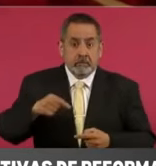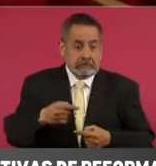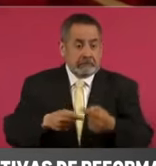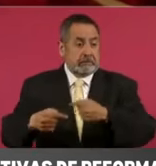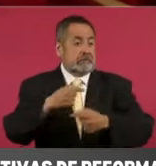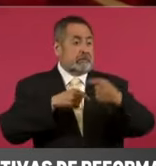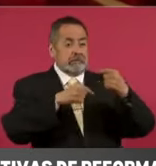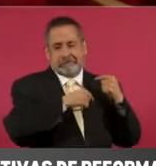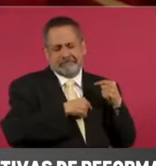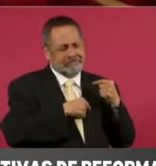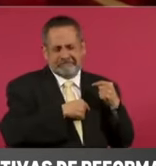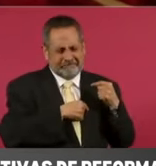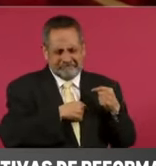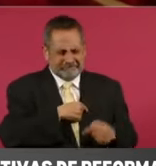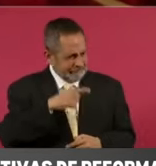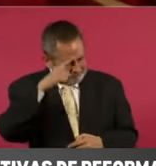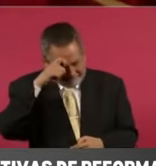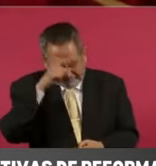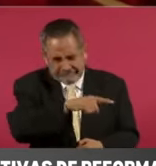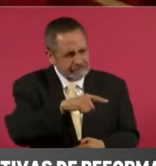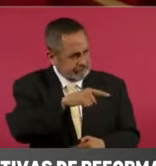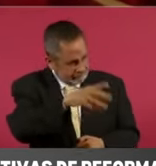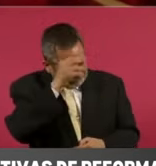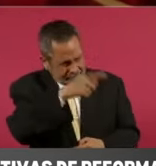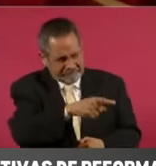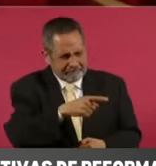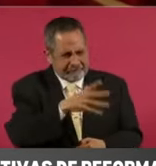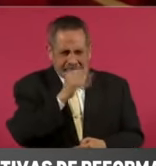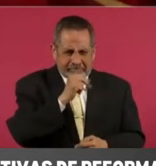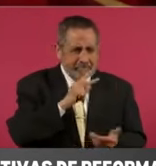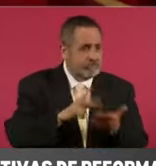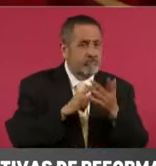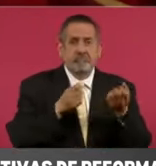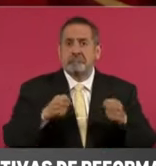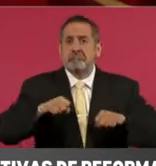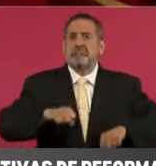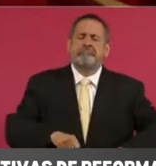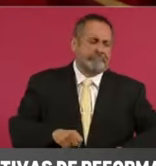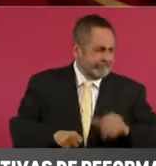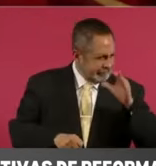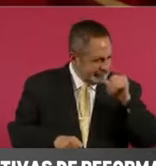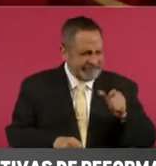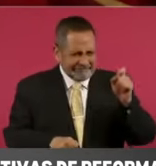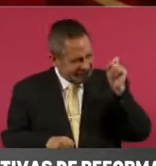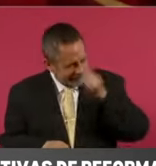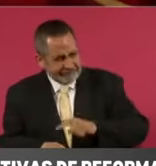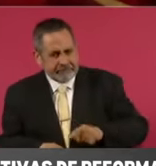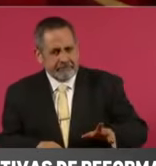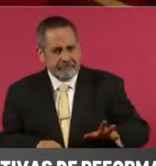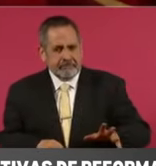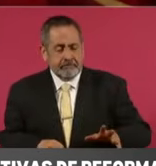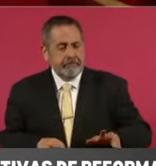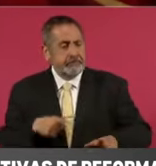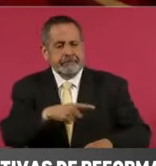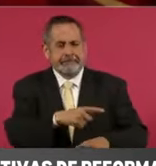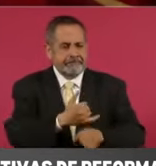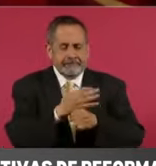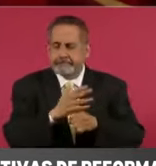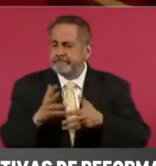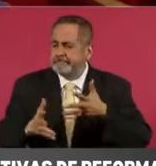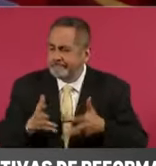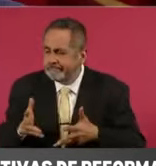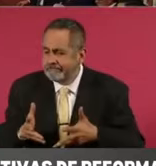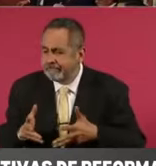resulte muy difícil, ardua, hasta el punto que les sea imposible